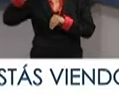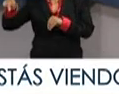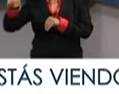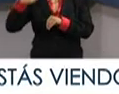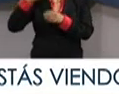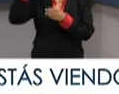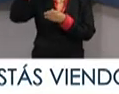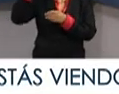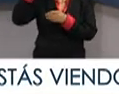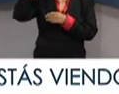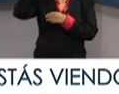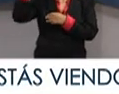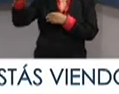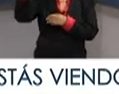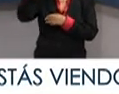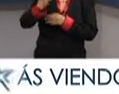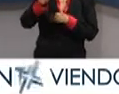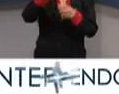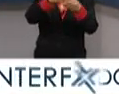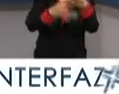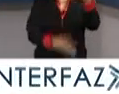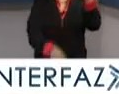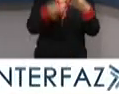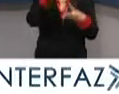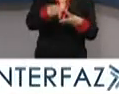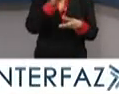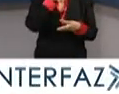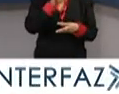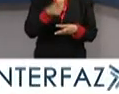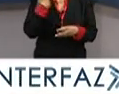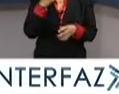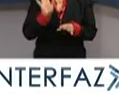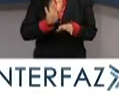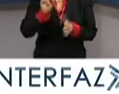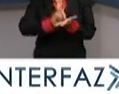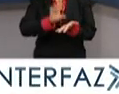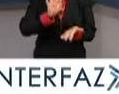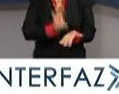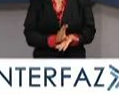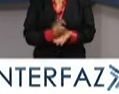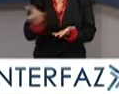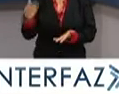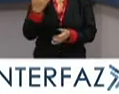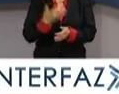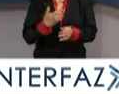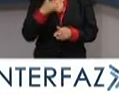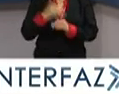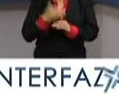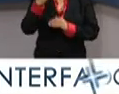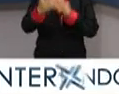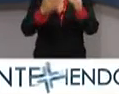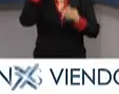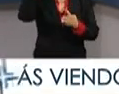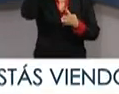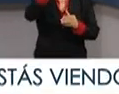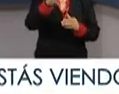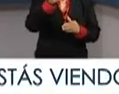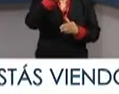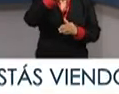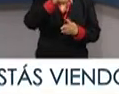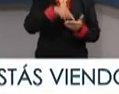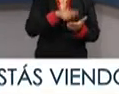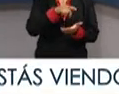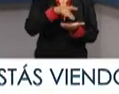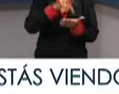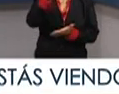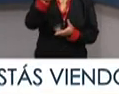inteligencia artificial, claro, o un sinfín puede considerarse también una discapacidad y sobre todo mientras más avanzamos para el futuro. Emanuel, muchas gracias por